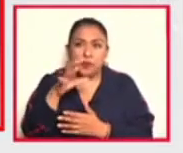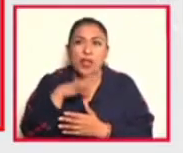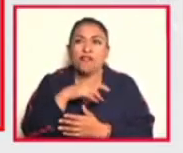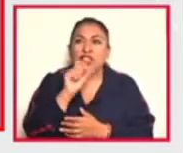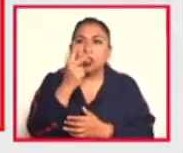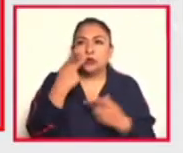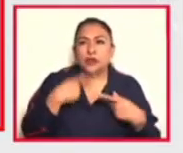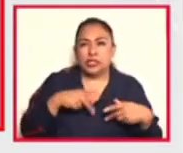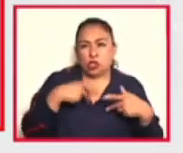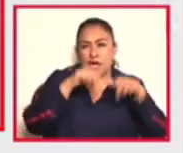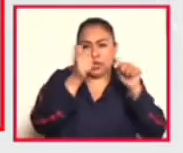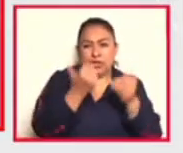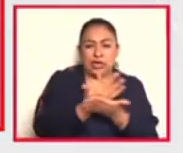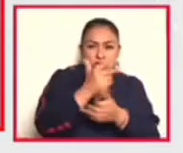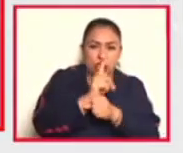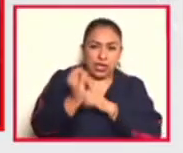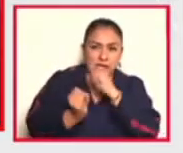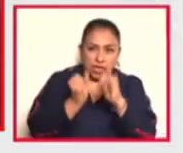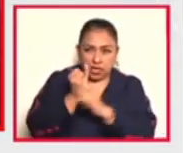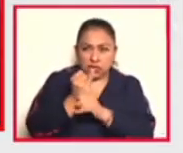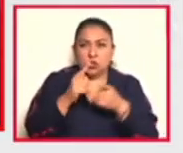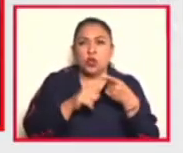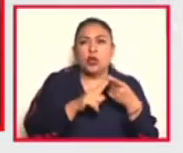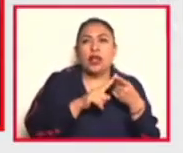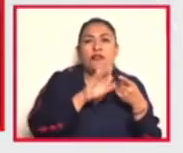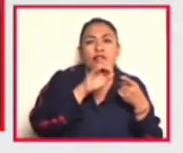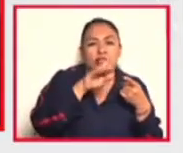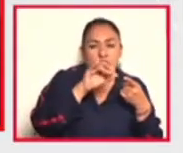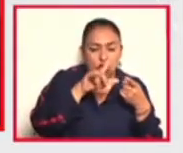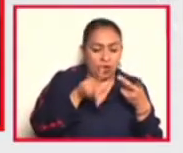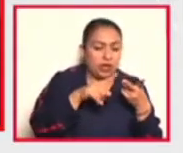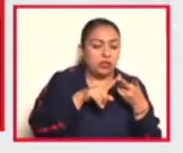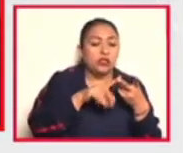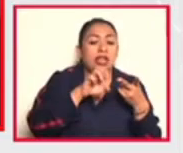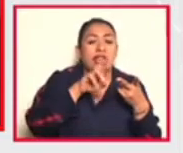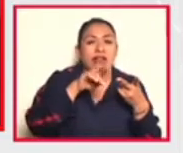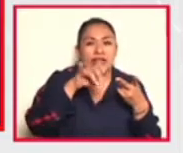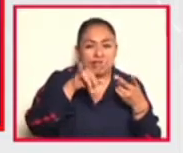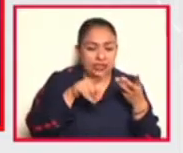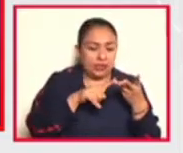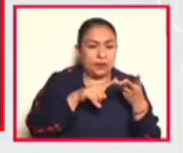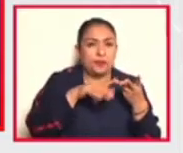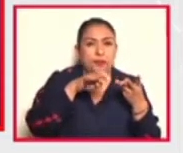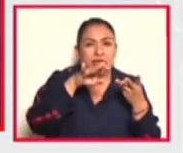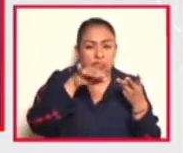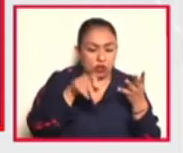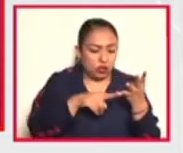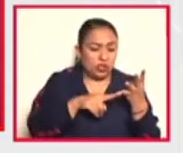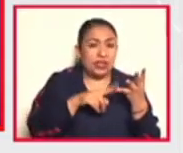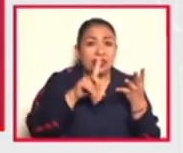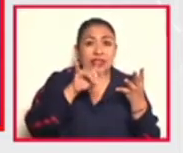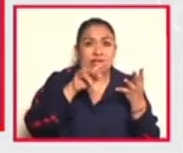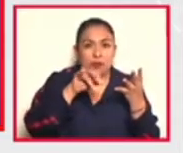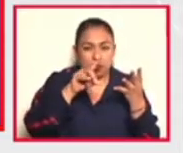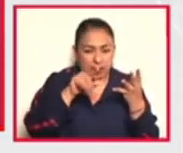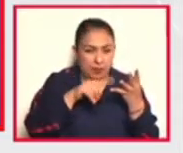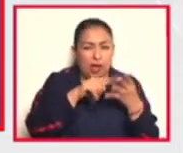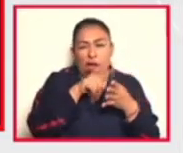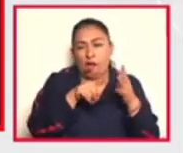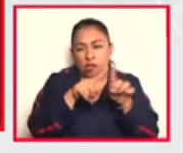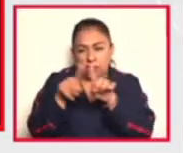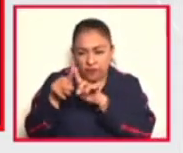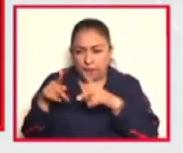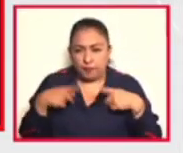e internacionales, como Bosco Sodi, Francisco Larios, Enrique Jessic, Macy Cousins y David Bailey. Procuré